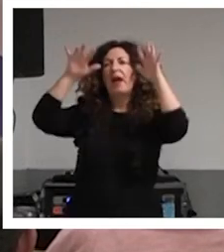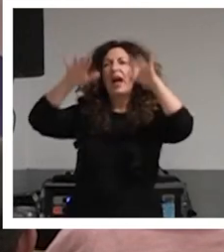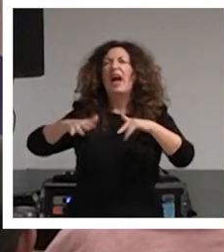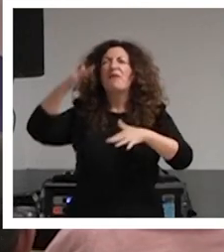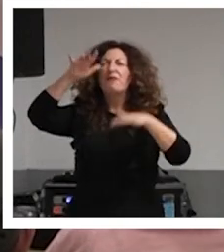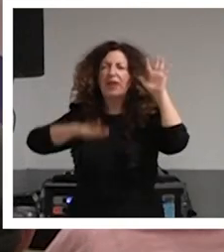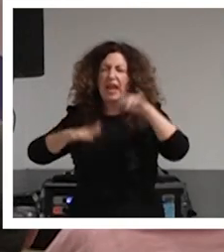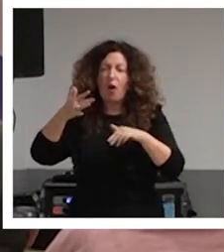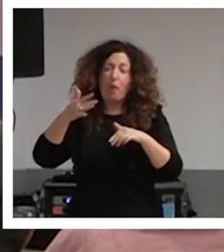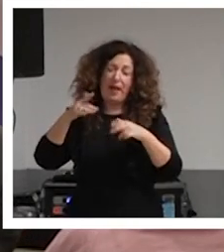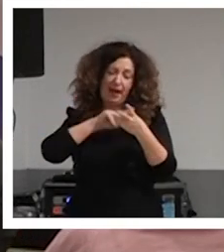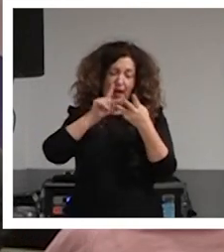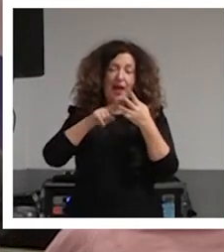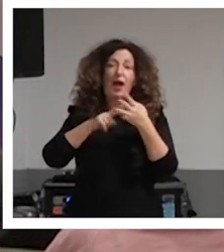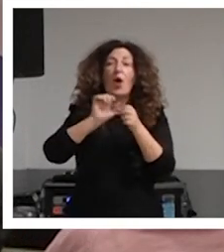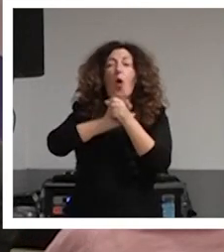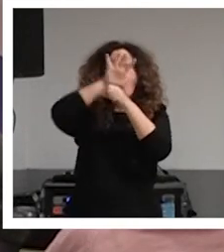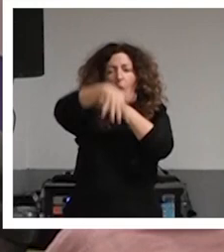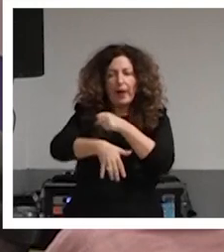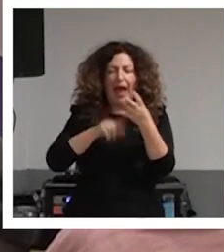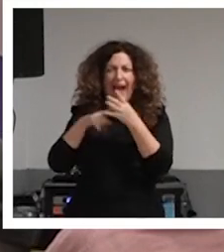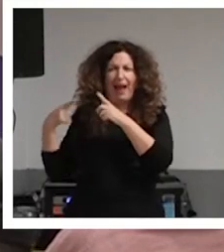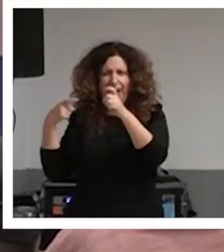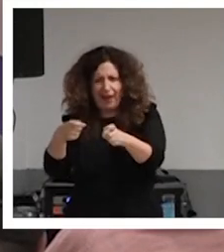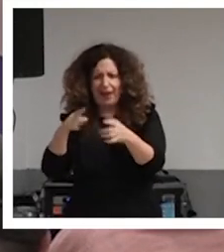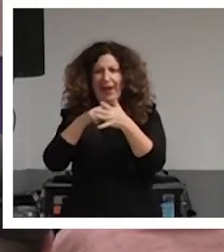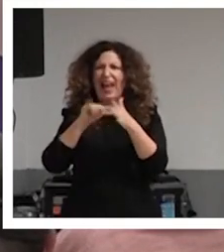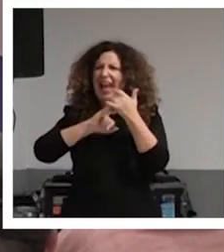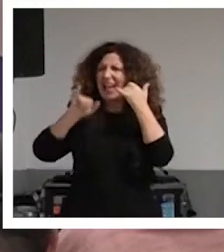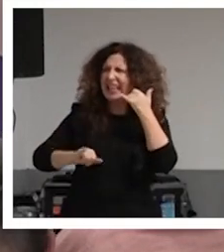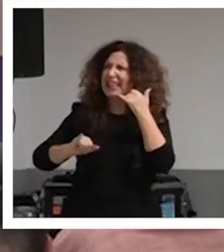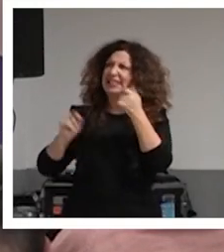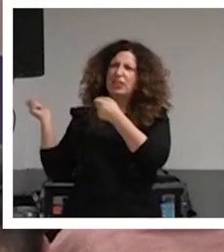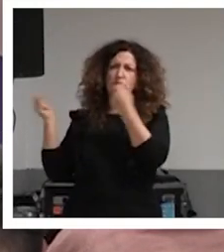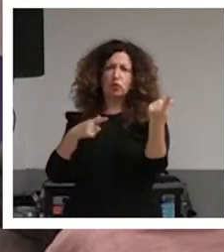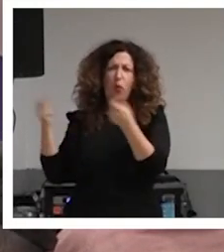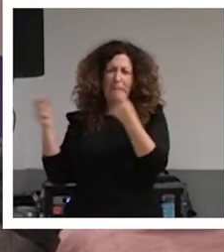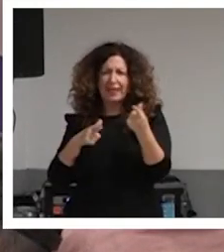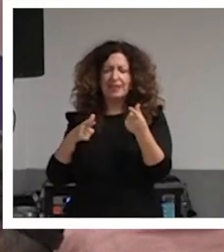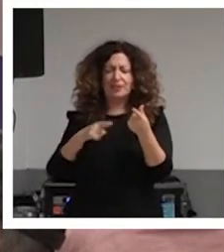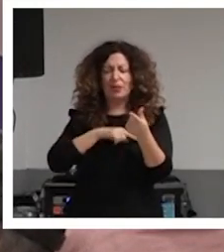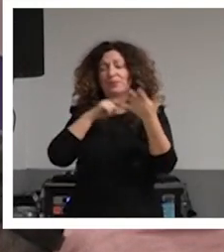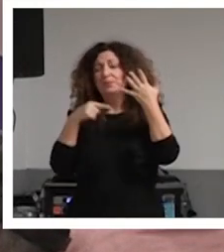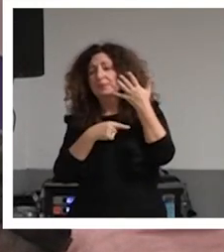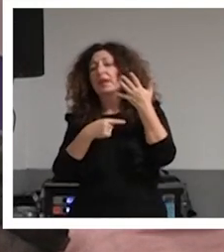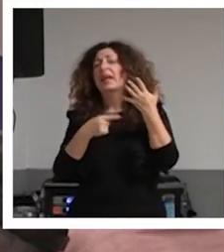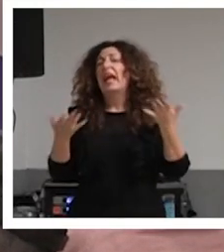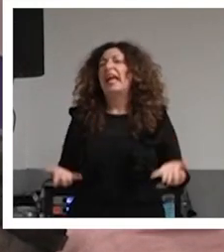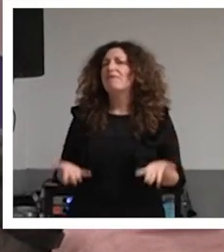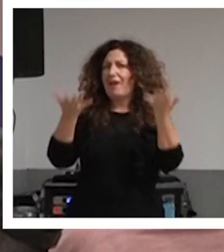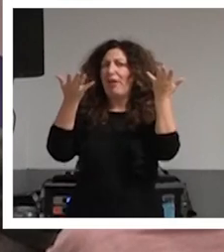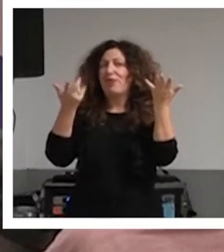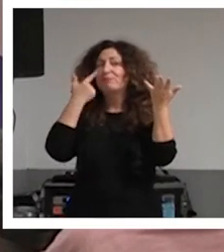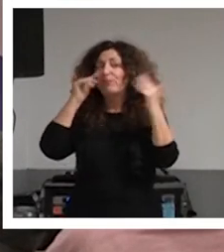hemos pasado además también o era una guerra una crisis de suministros una inflación que veremos las consecuencias más adelante